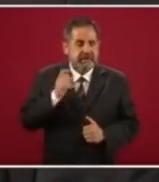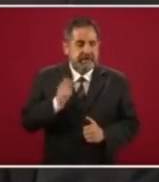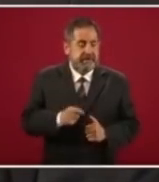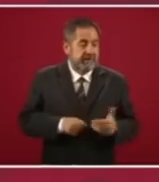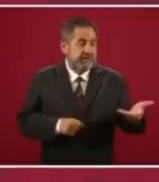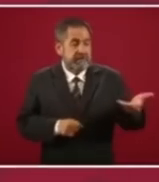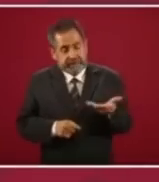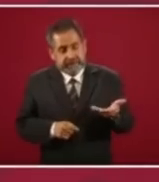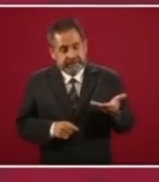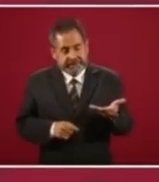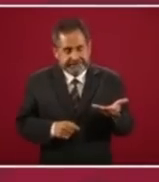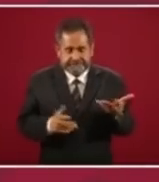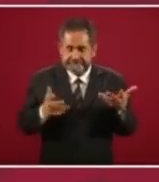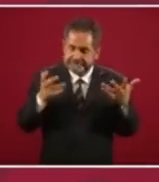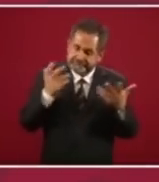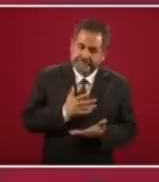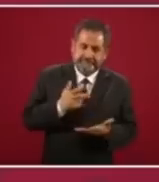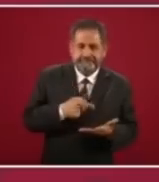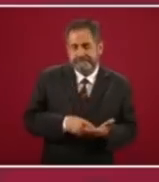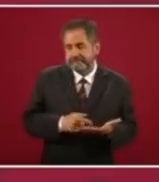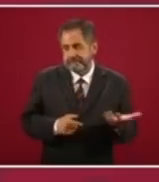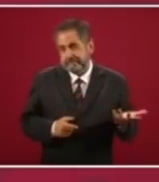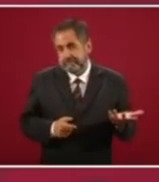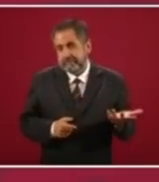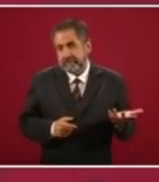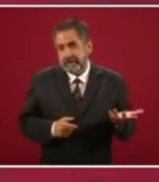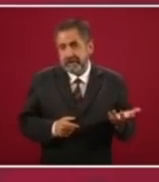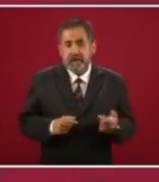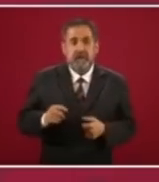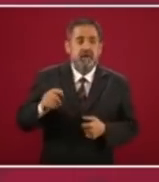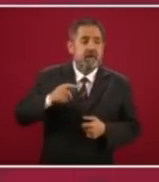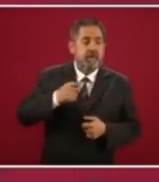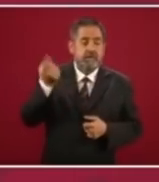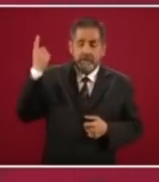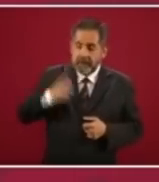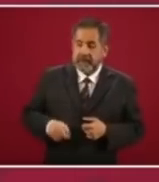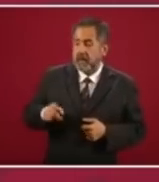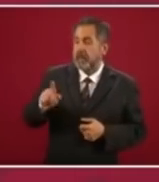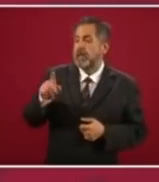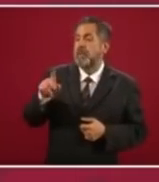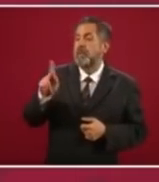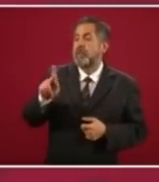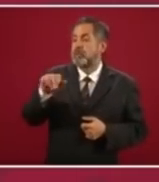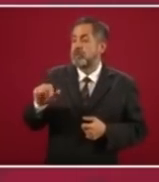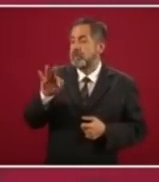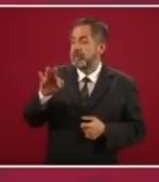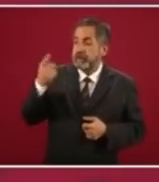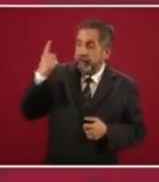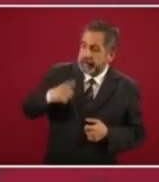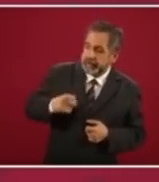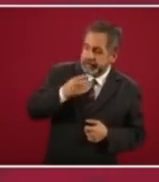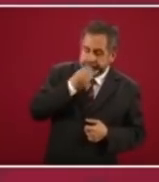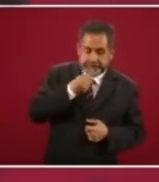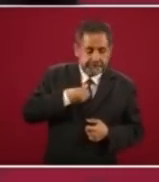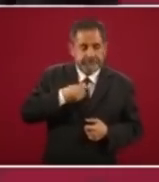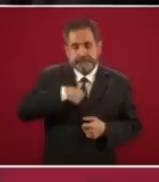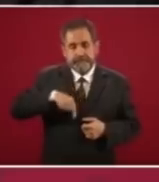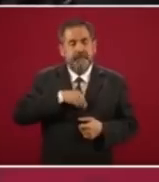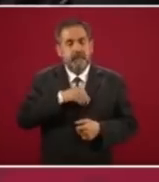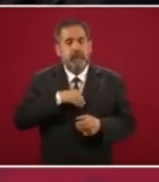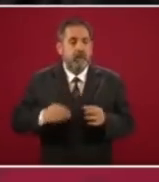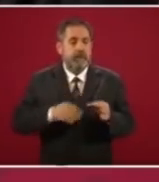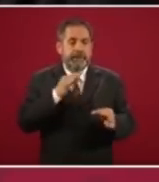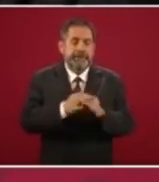demanden, en este caso el Poder Judicial, lo tenemos que cumplir, aun cuando